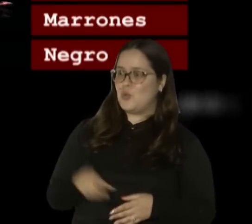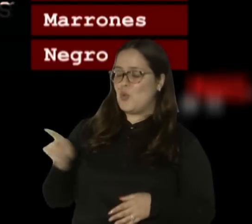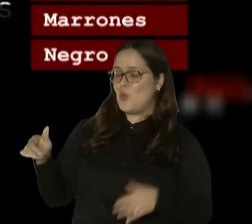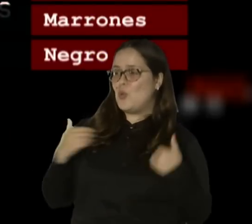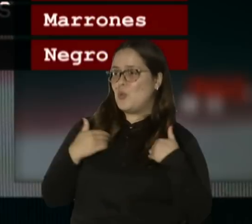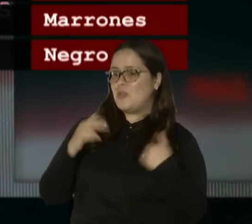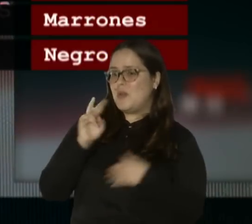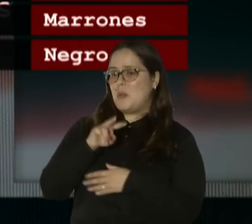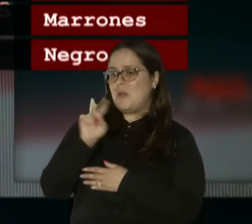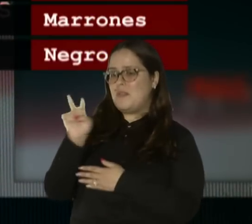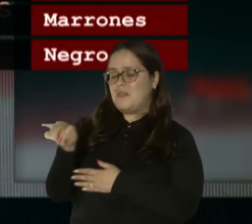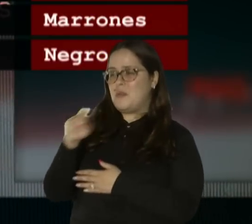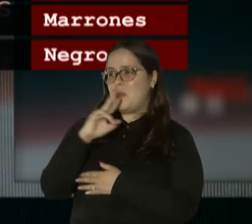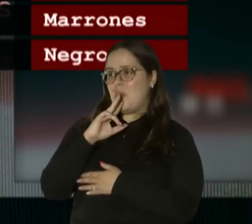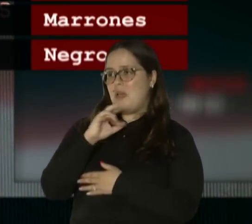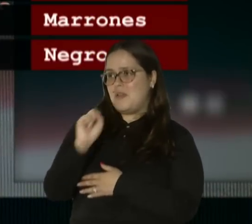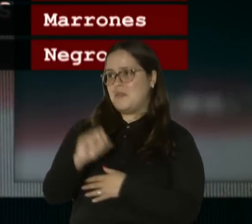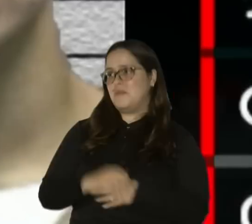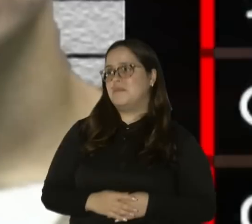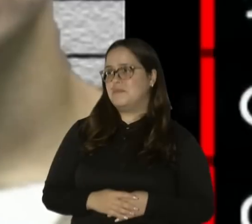22 años.